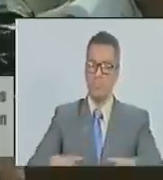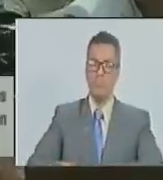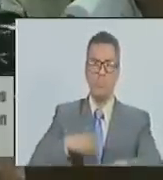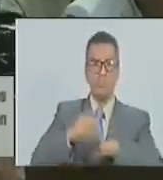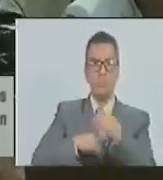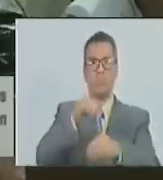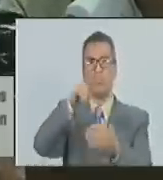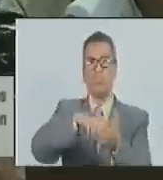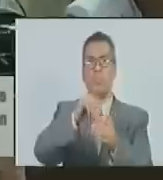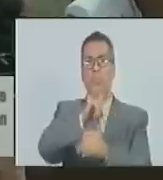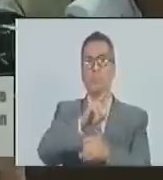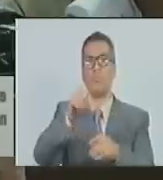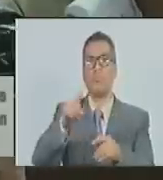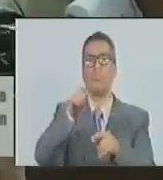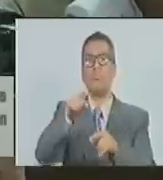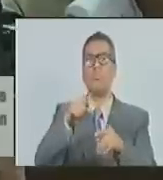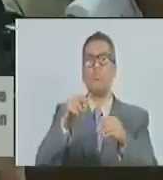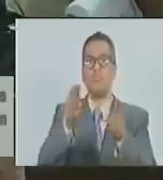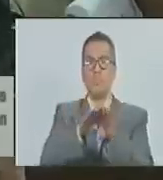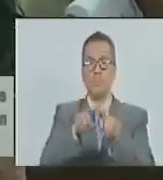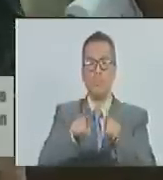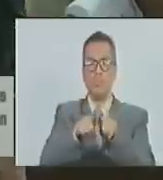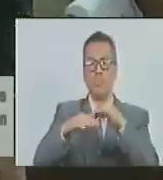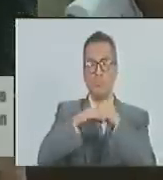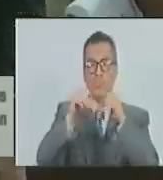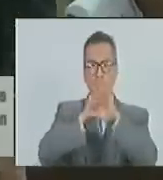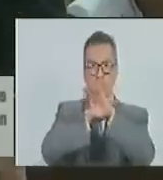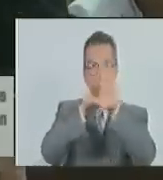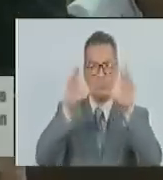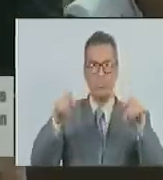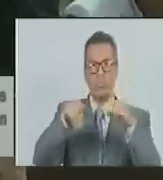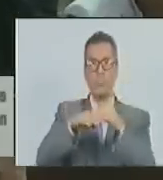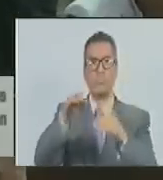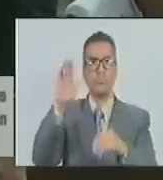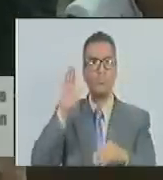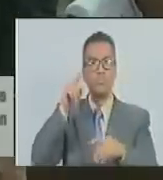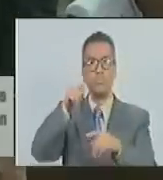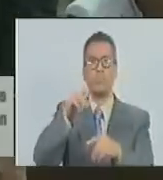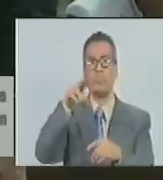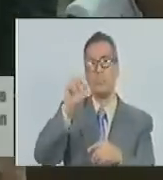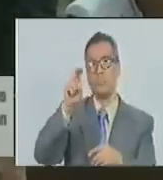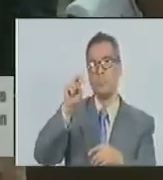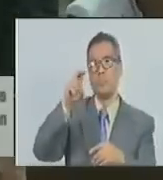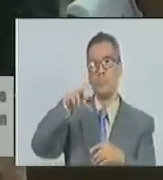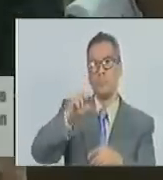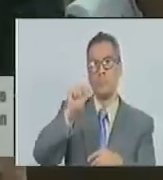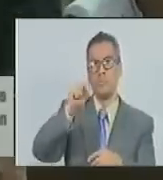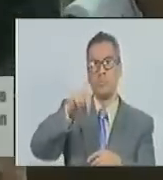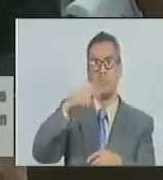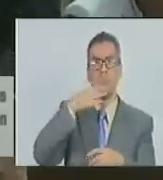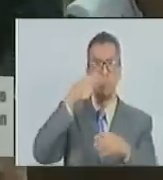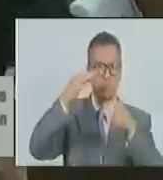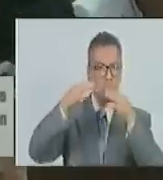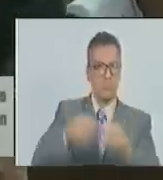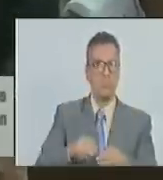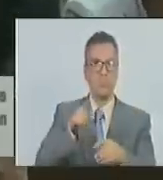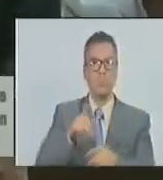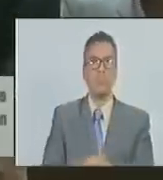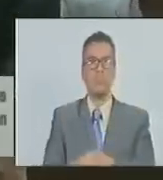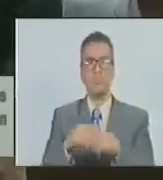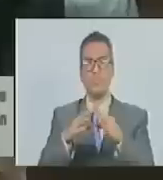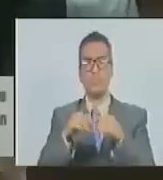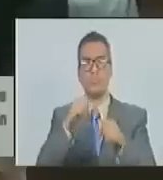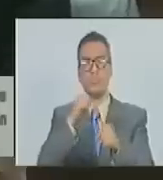en el 2021, con la misma transparencia, con el mismo compromiso, un nuevo CNE que siga garantizando el